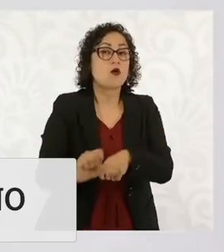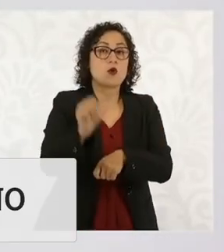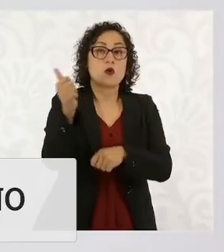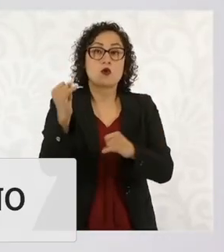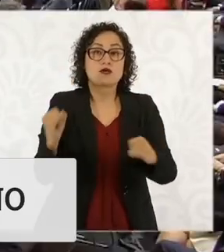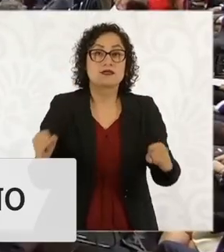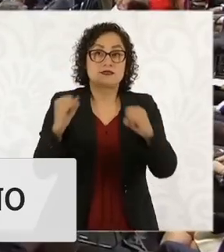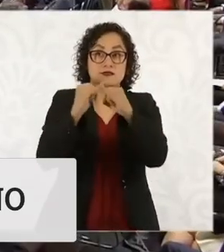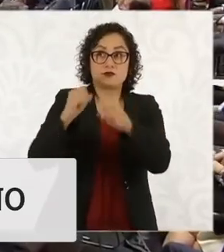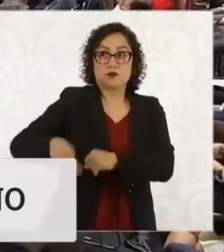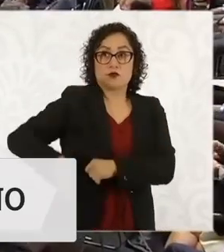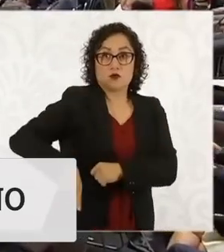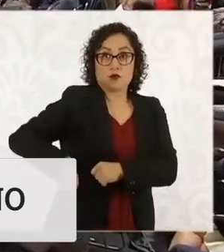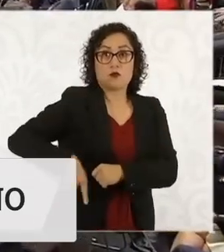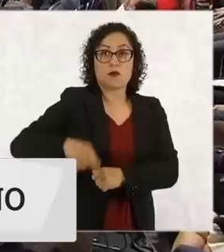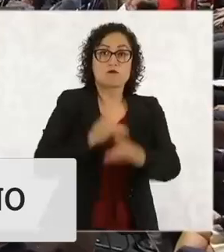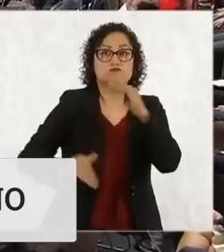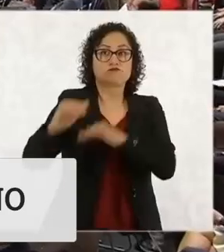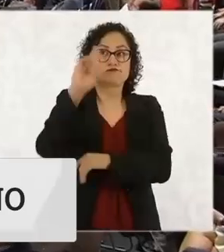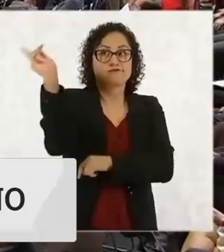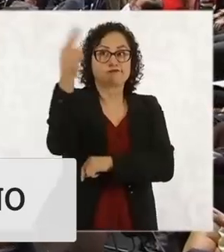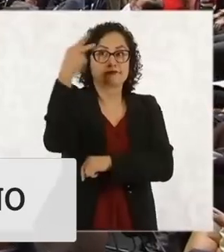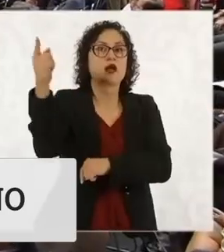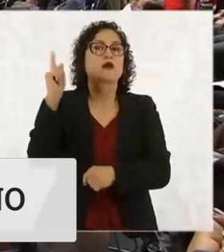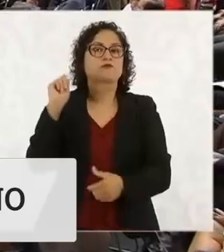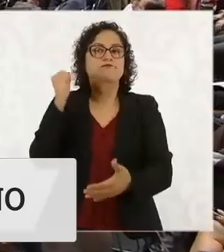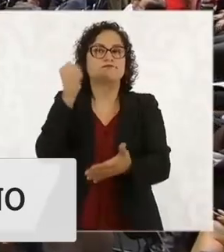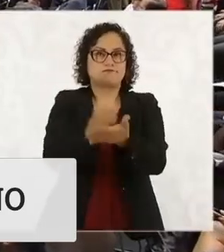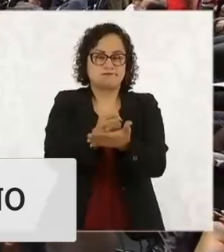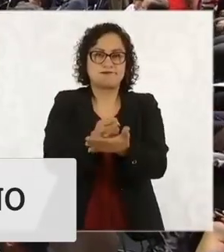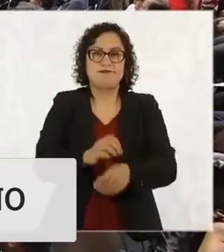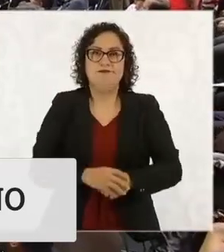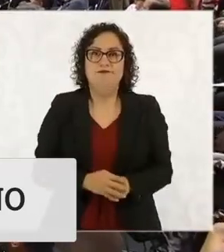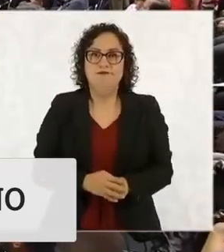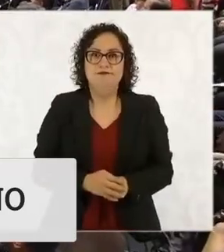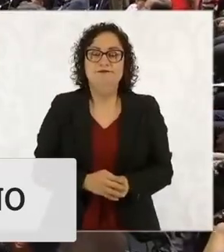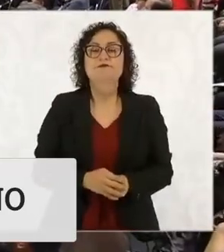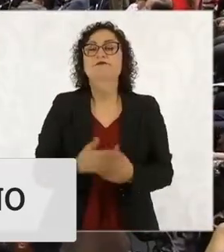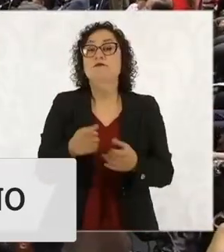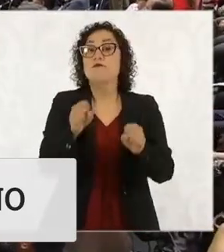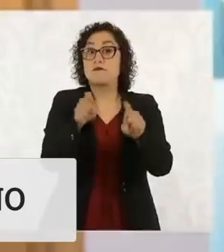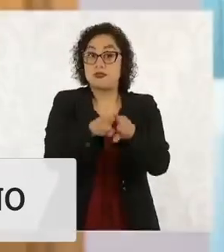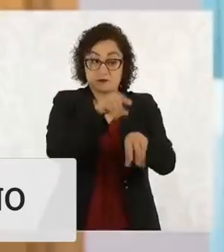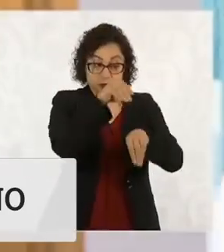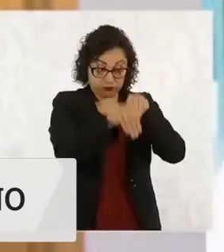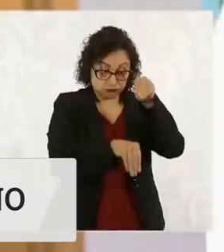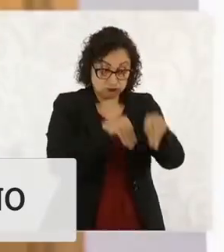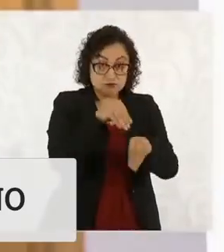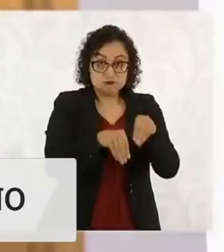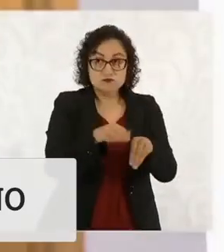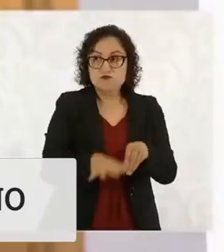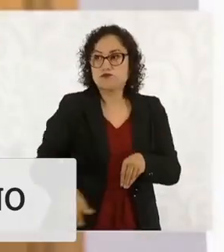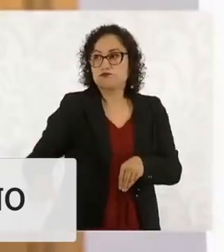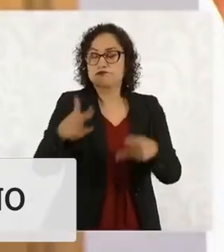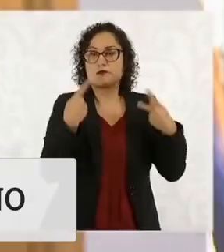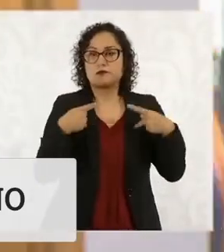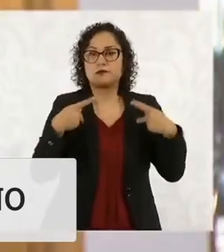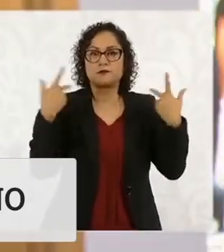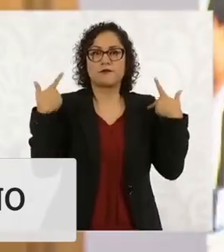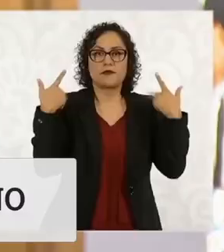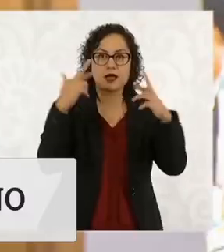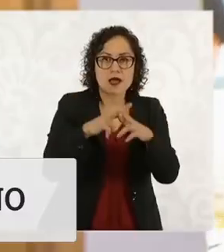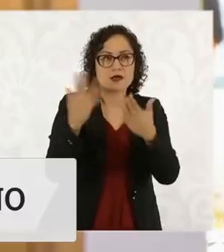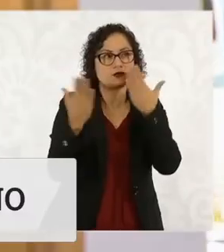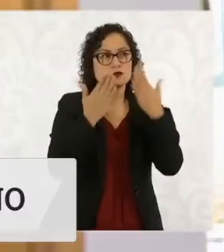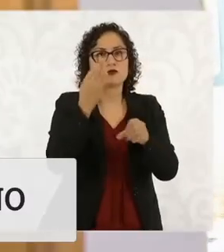institución pública de educación superior. En su diseño participaron maestras, maestros y